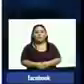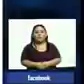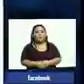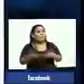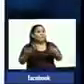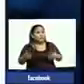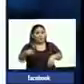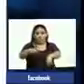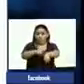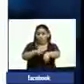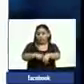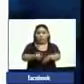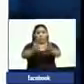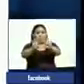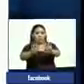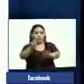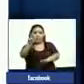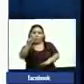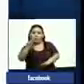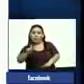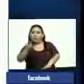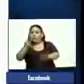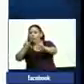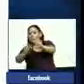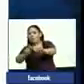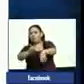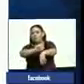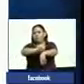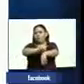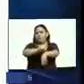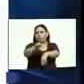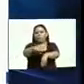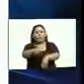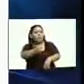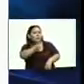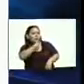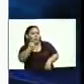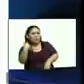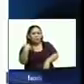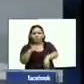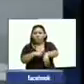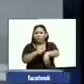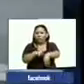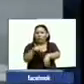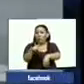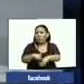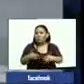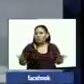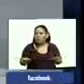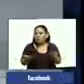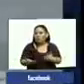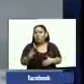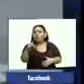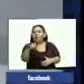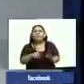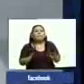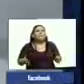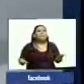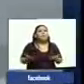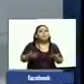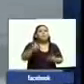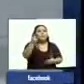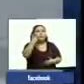Son las 9 de la noche con 7 minutos vamos con una información en desarrollo esta ha ocurrido